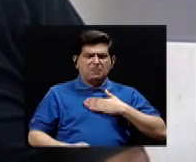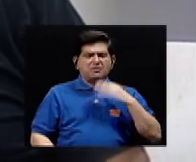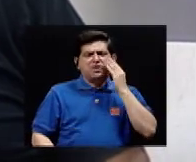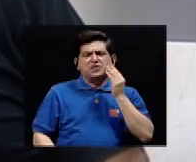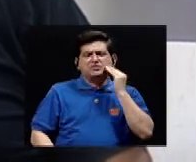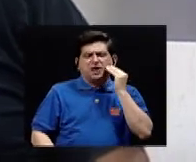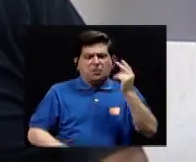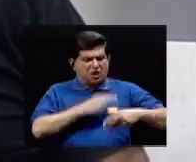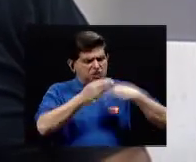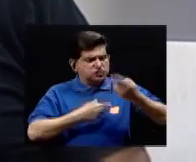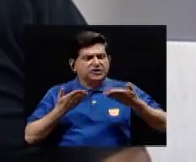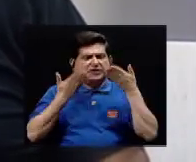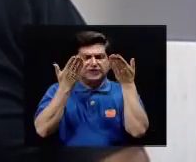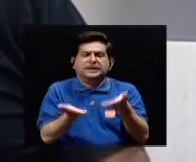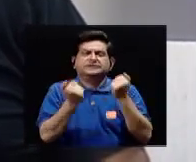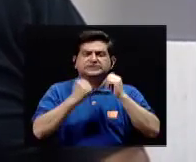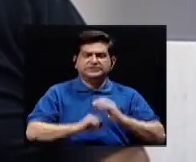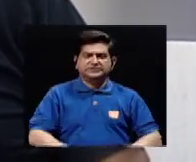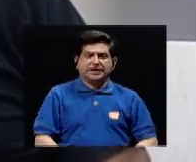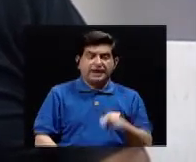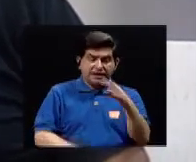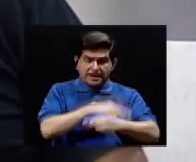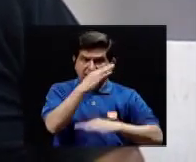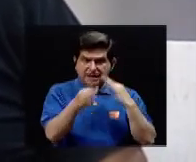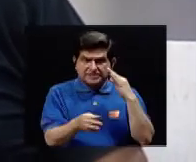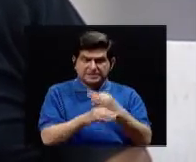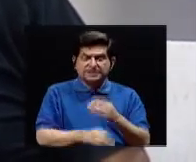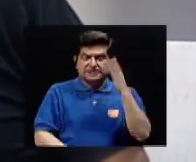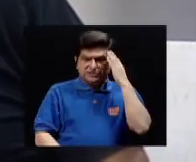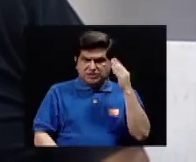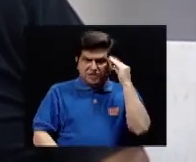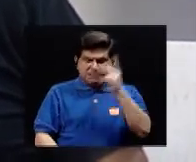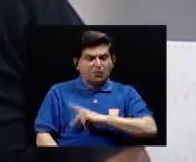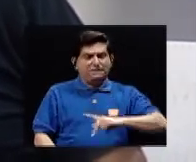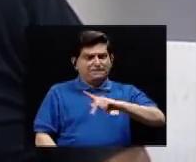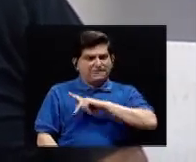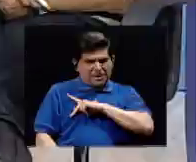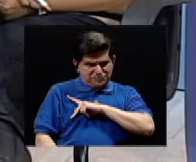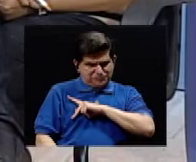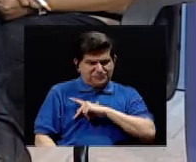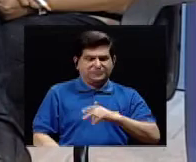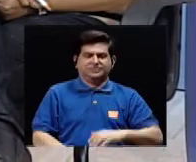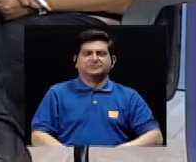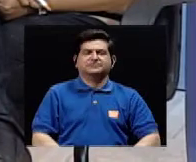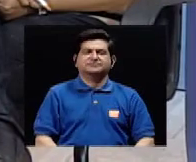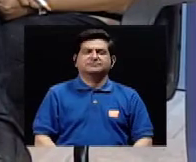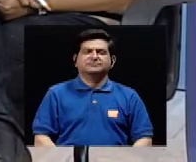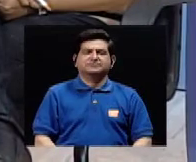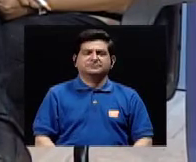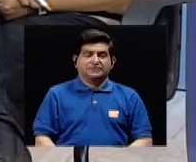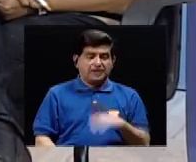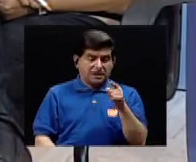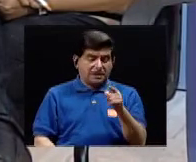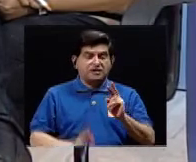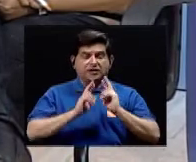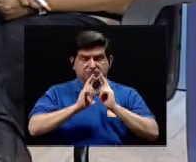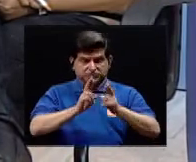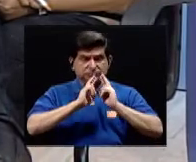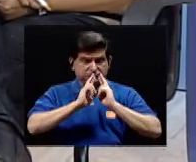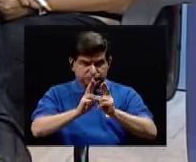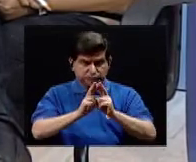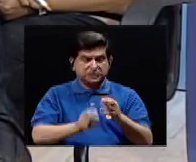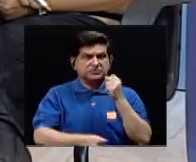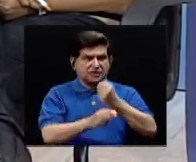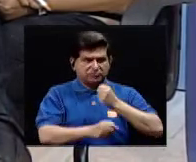me heredaron, ¿verdad? Así es. Entonces, este tipo de vivencias mucho, muy personales son un